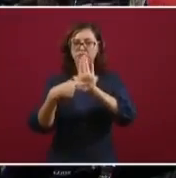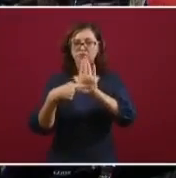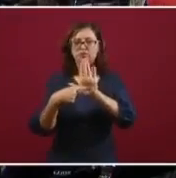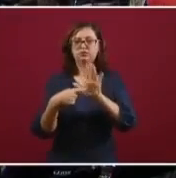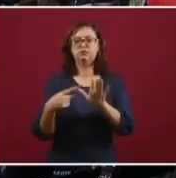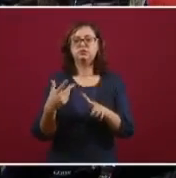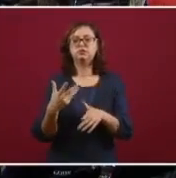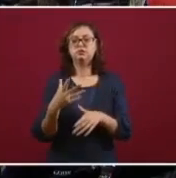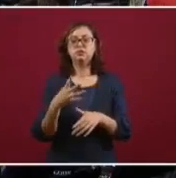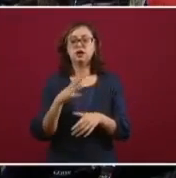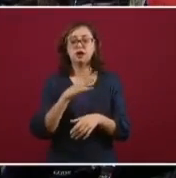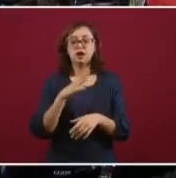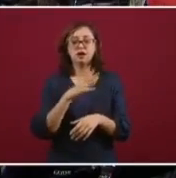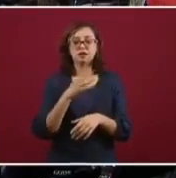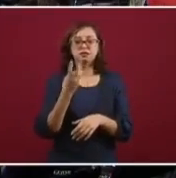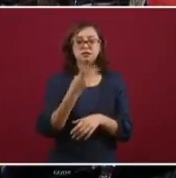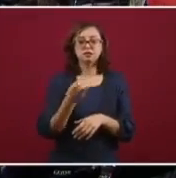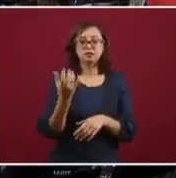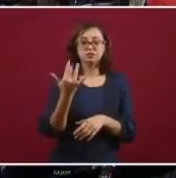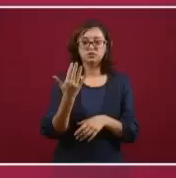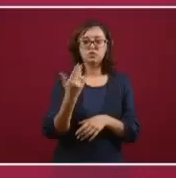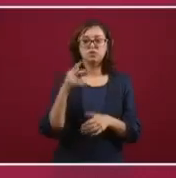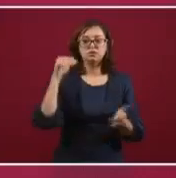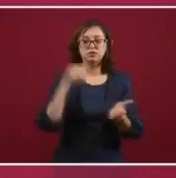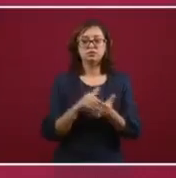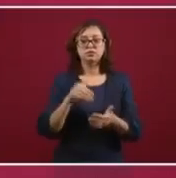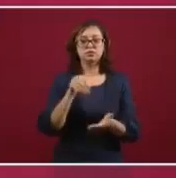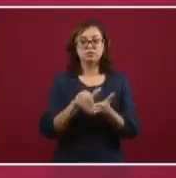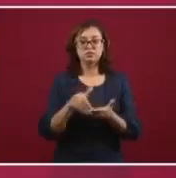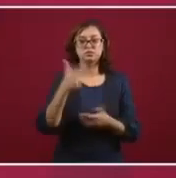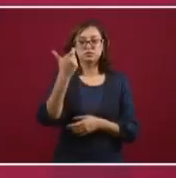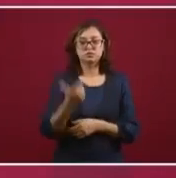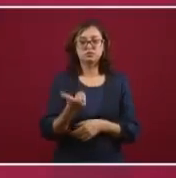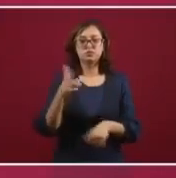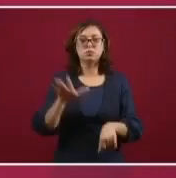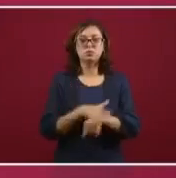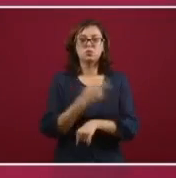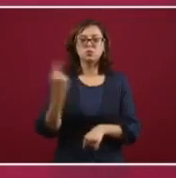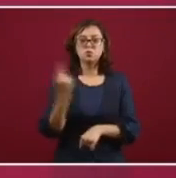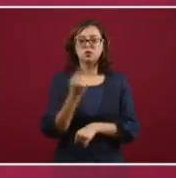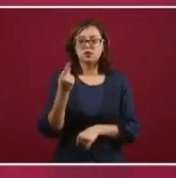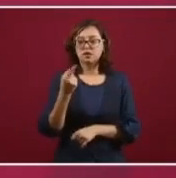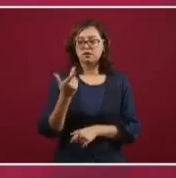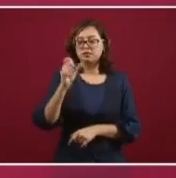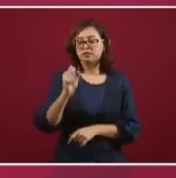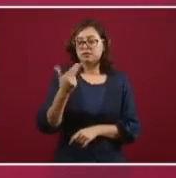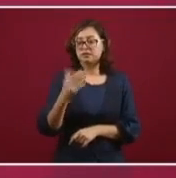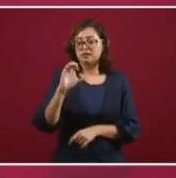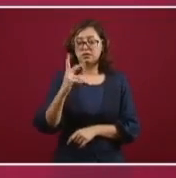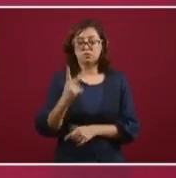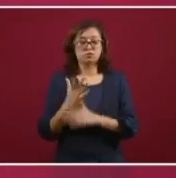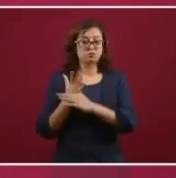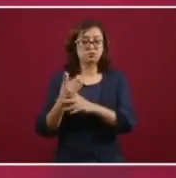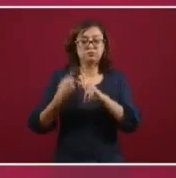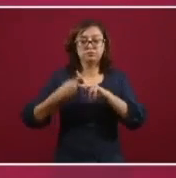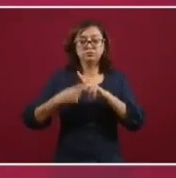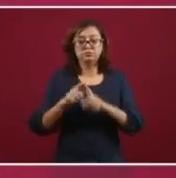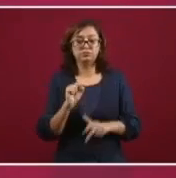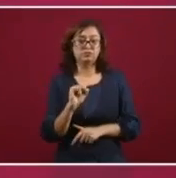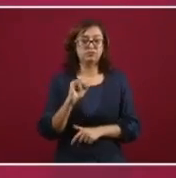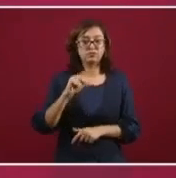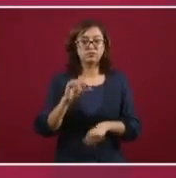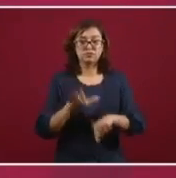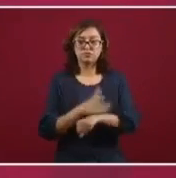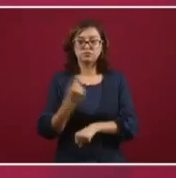es hace 350 mil millones de pesos. Ahora, ¿por qué Hacienda tomó o no tomó eso en cuenta? Francamente, nosotros somos muy respetuosos